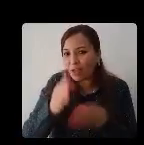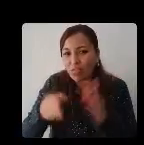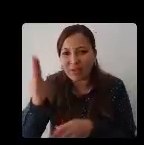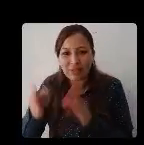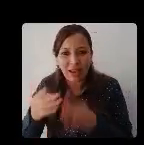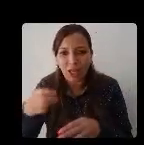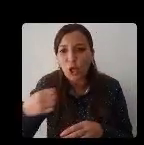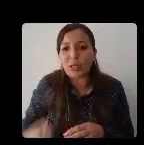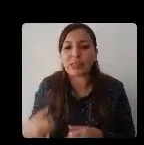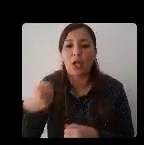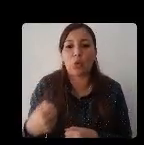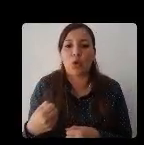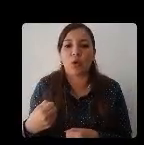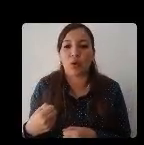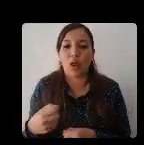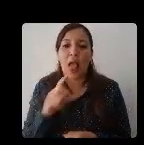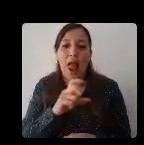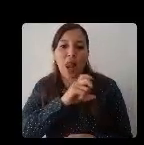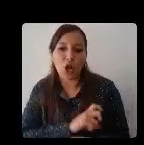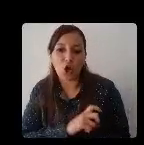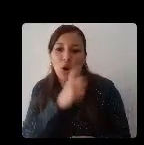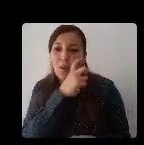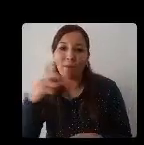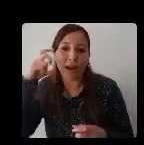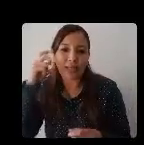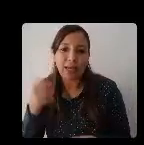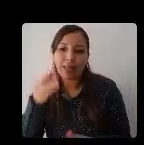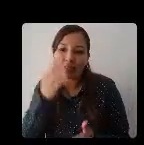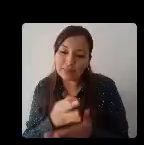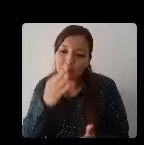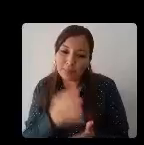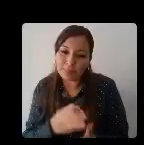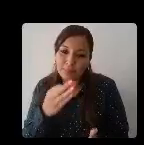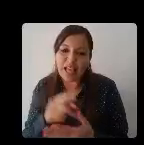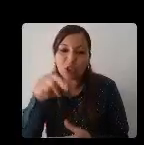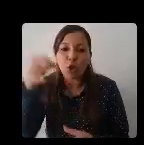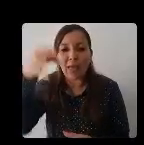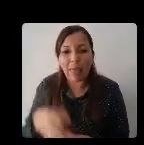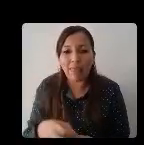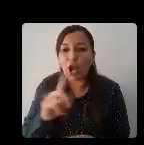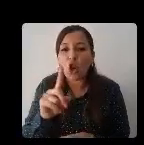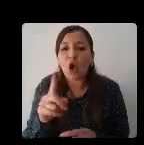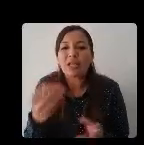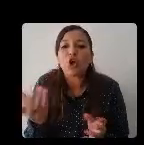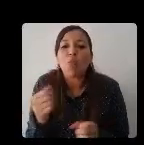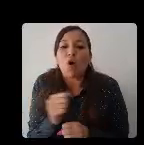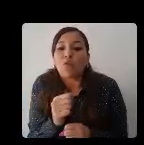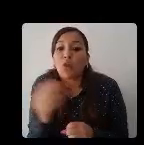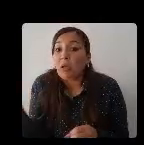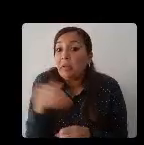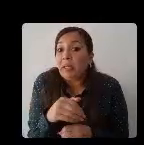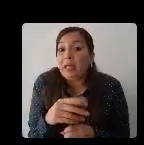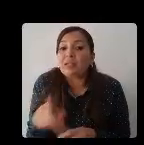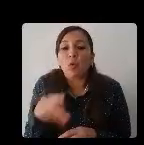nuestro Tingana. Y si no nos cuidamos, pues, ¿quién va a cuidar el bosque ya? Tenemos que seguir